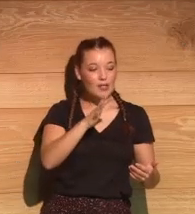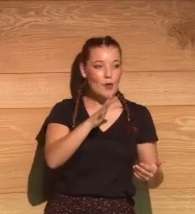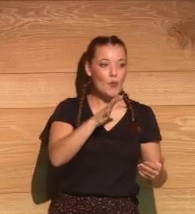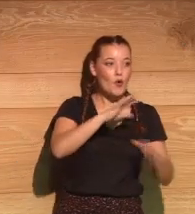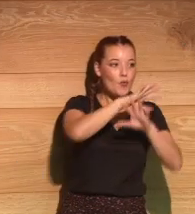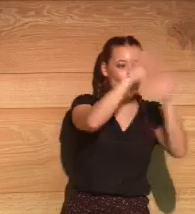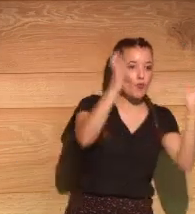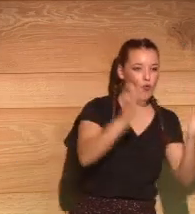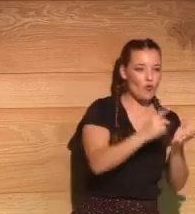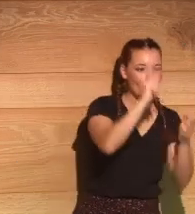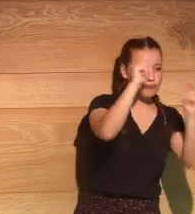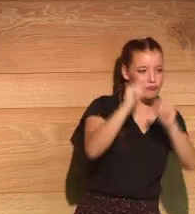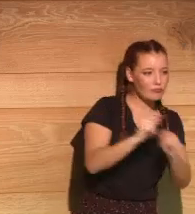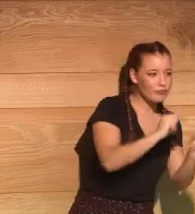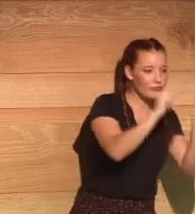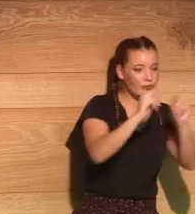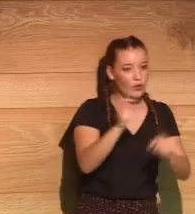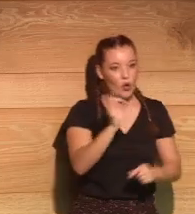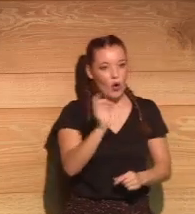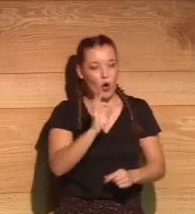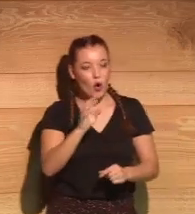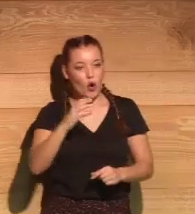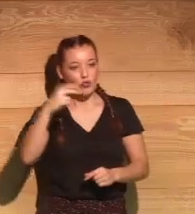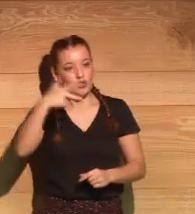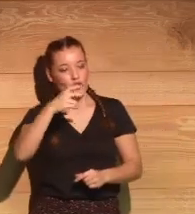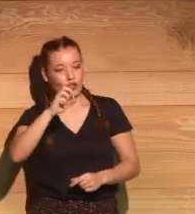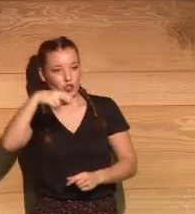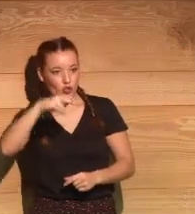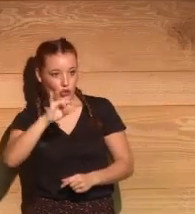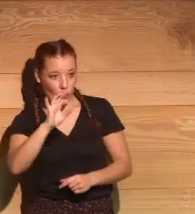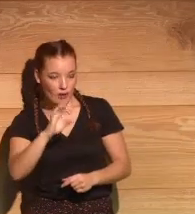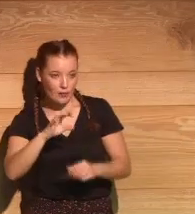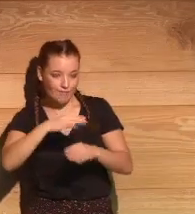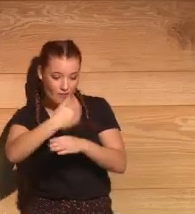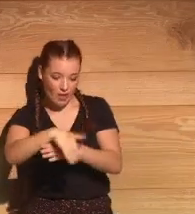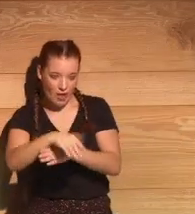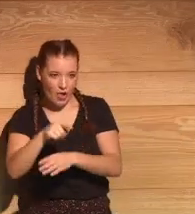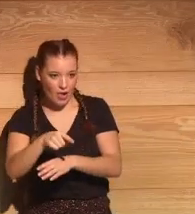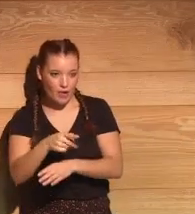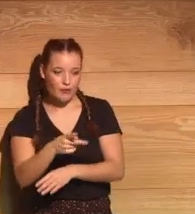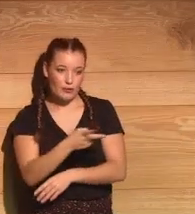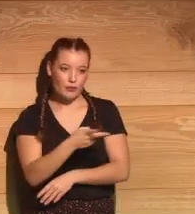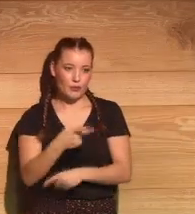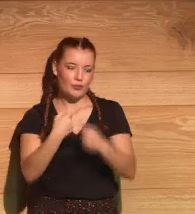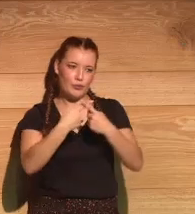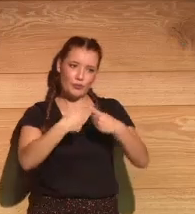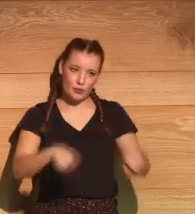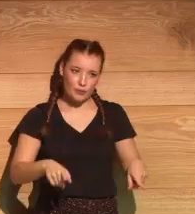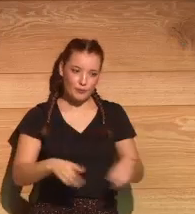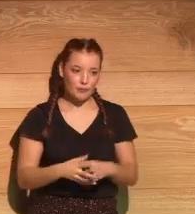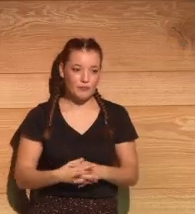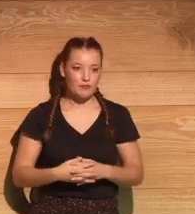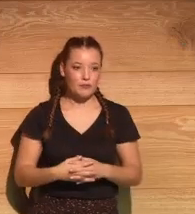o los chonis en las calles, pues es lo que a mi juicio quedó subvertido por el 15M. Una amiga mía, Rocío Lanchares